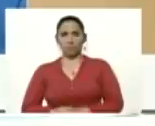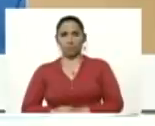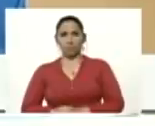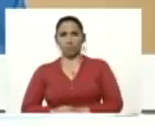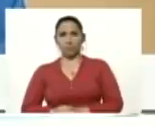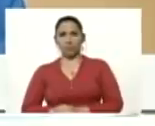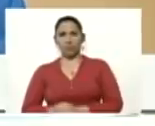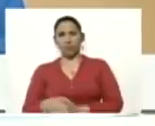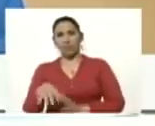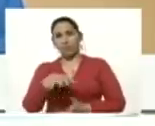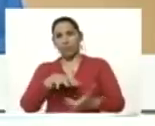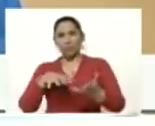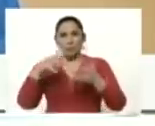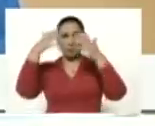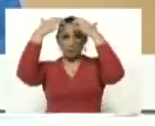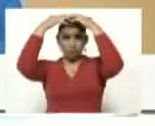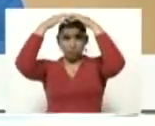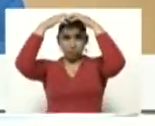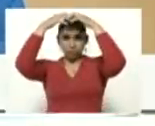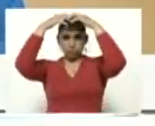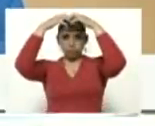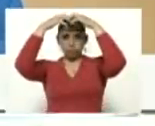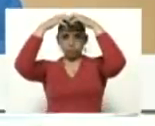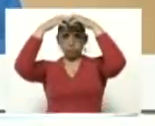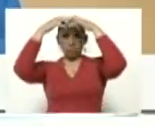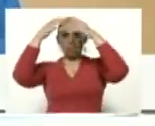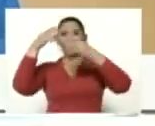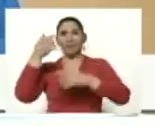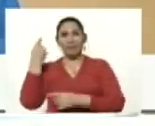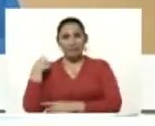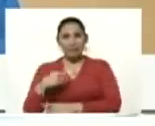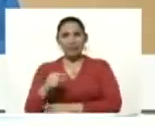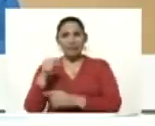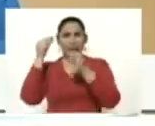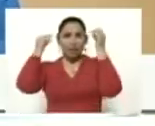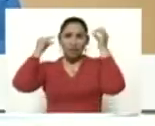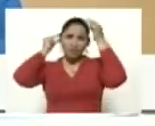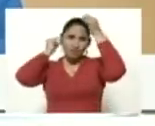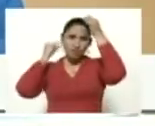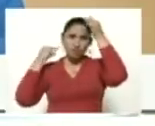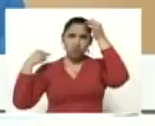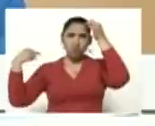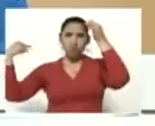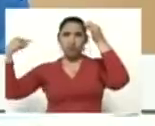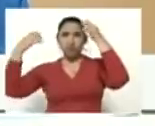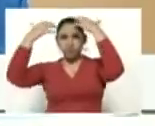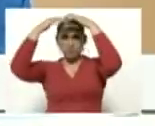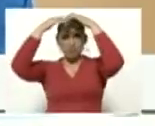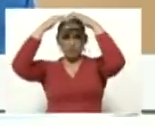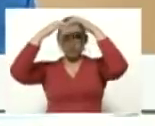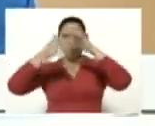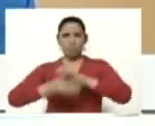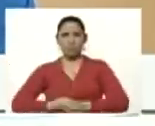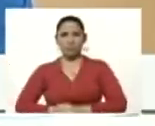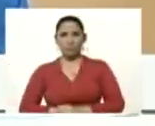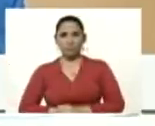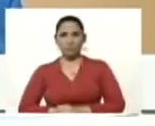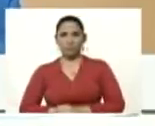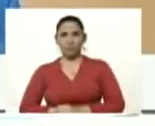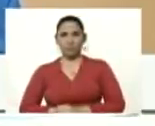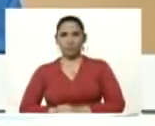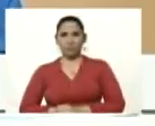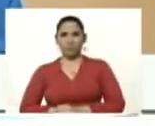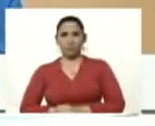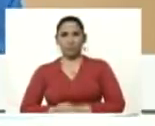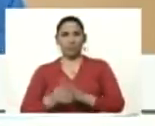Hidrocefalia congénita, era portador de válvula ventriculoperitoneal. Y a